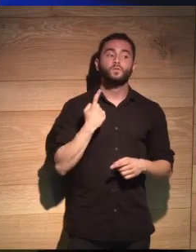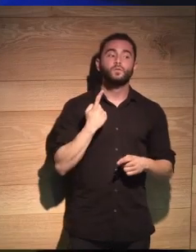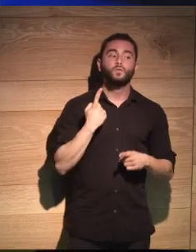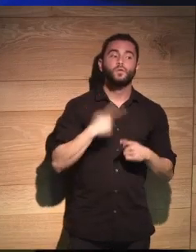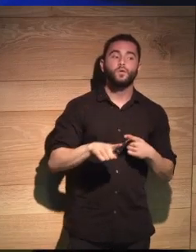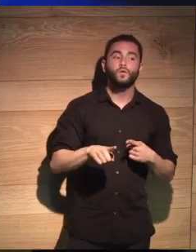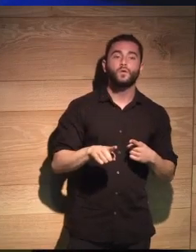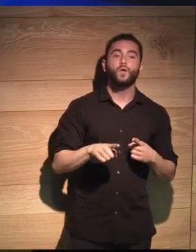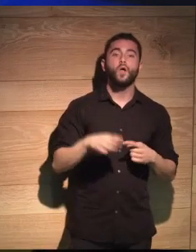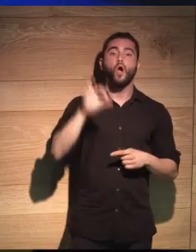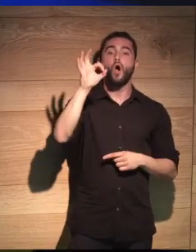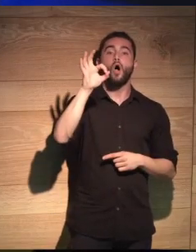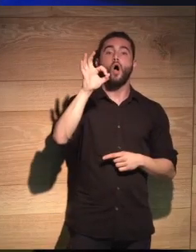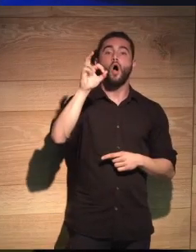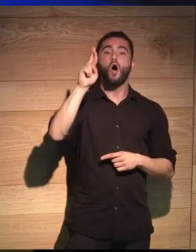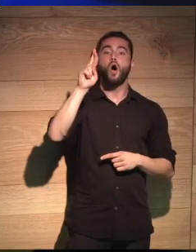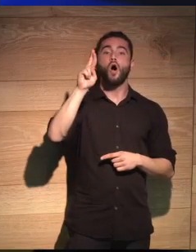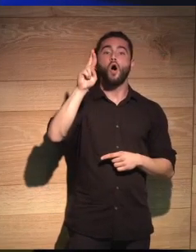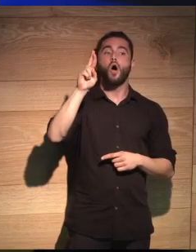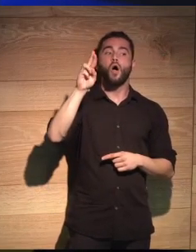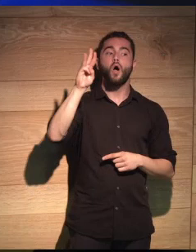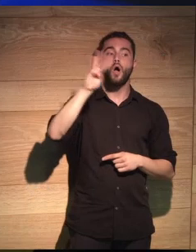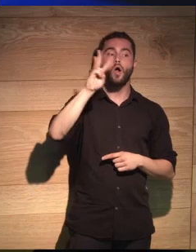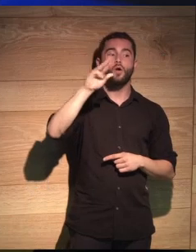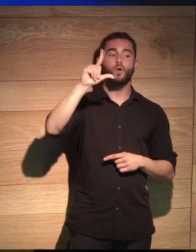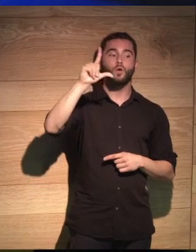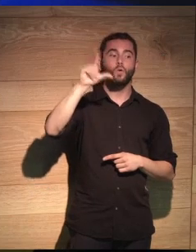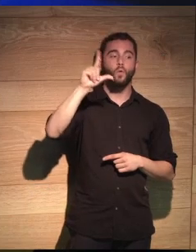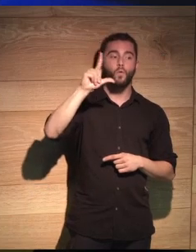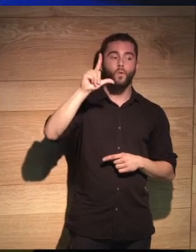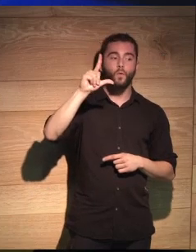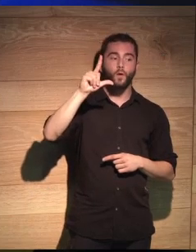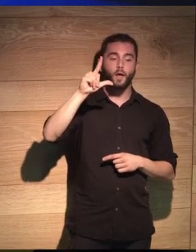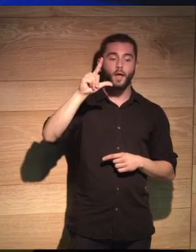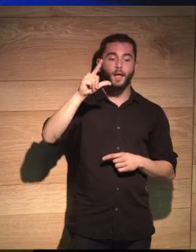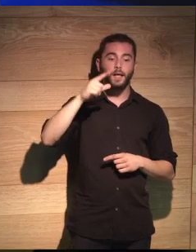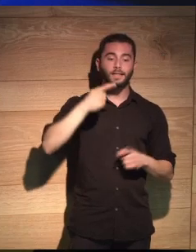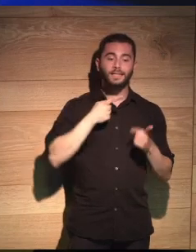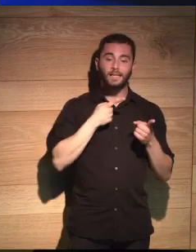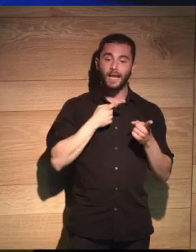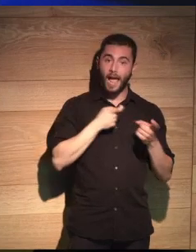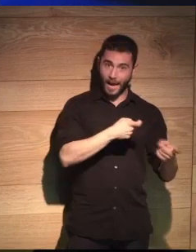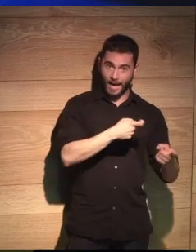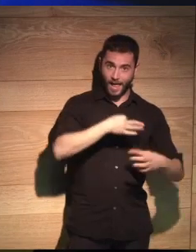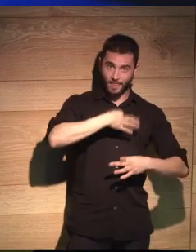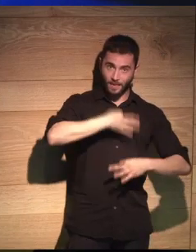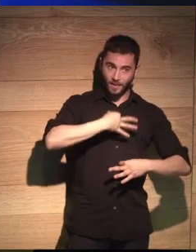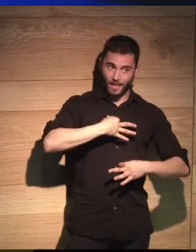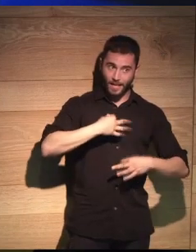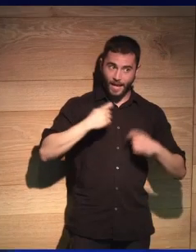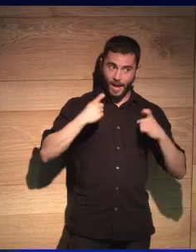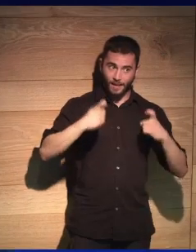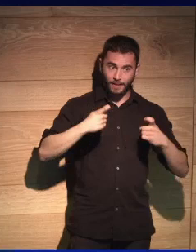es que Orwell habla de la guerra civil, dentro de la guerra civil, el